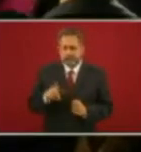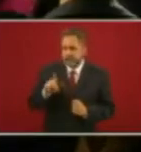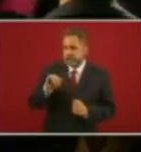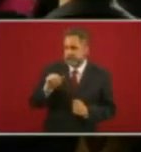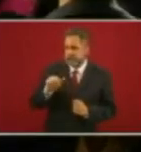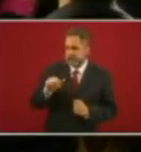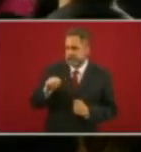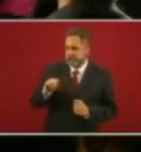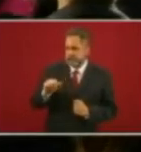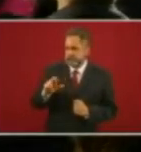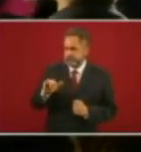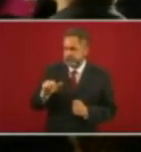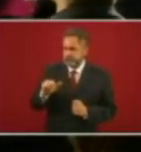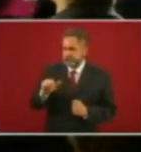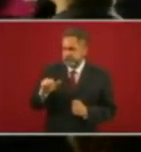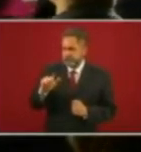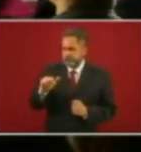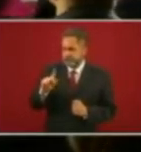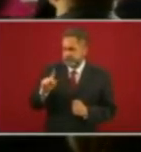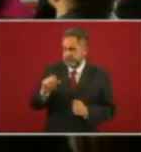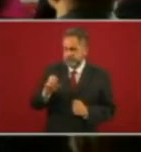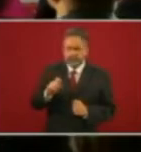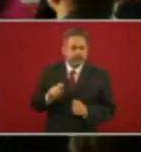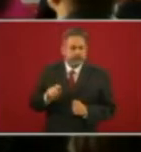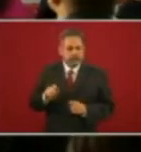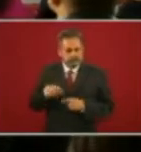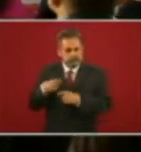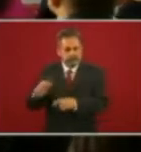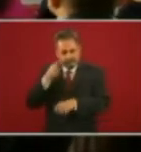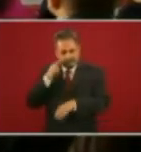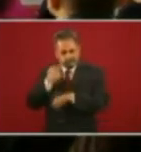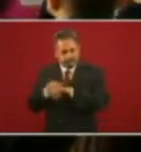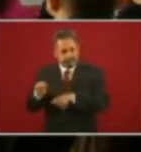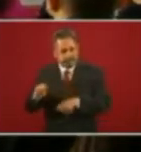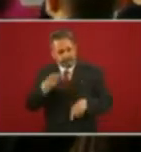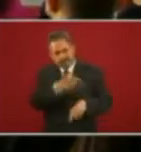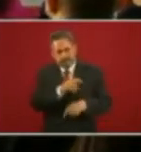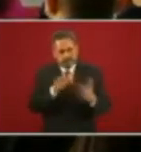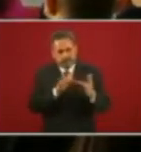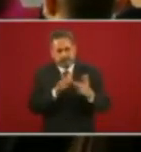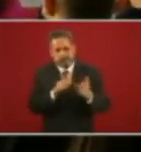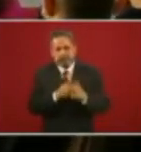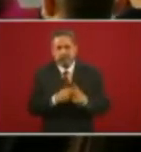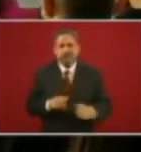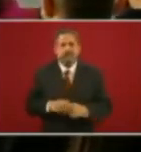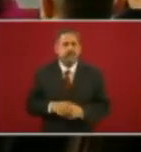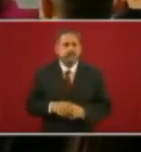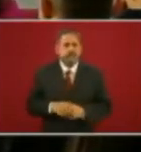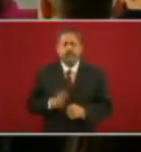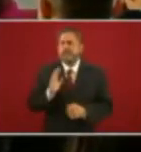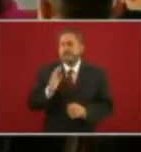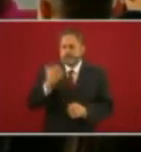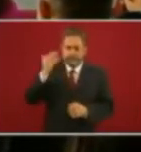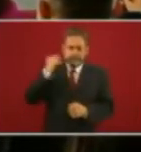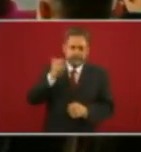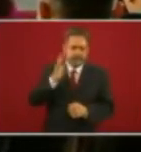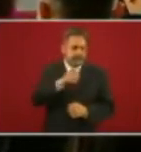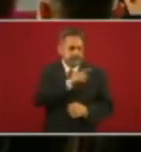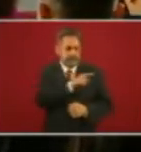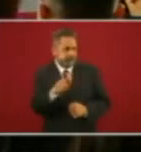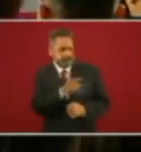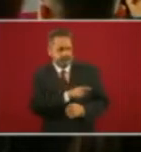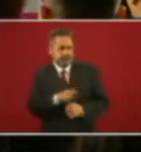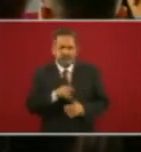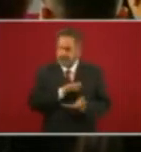Luisa María Alcalde, va a atenderlo, y hemos contado con el apoyo de todos